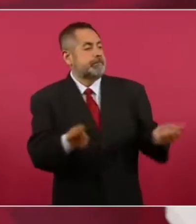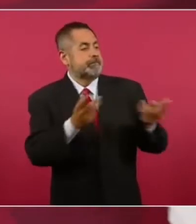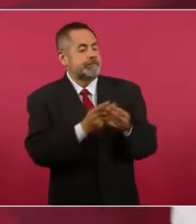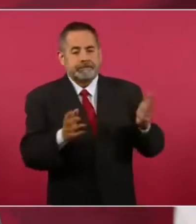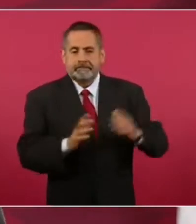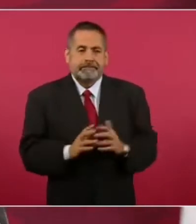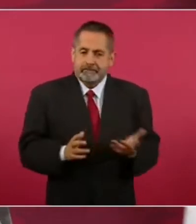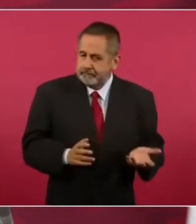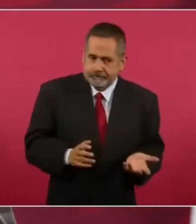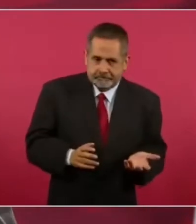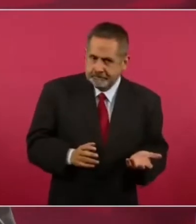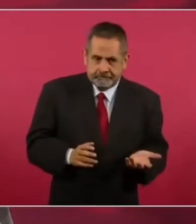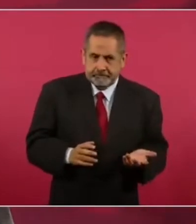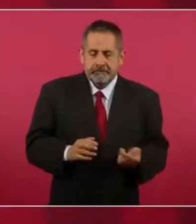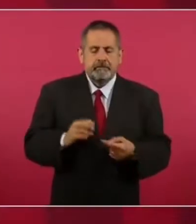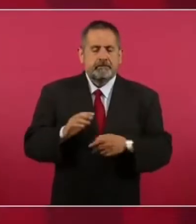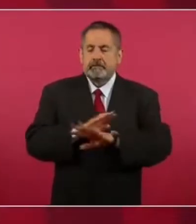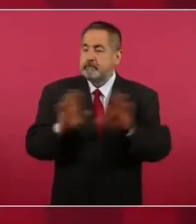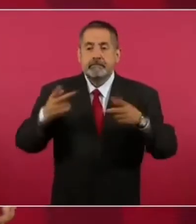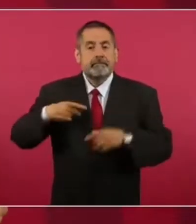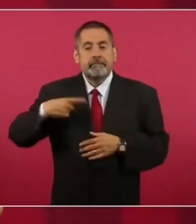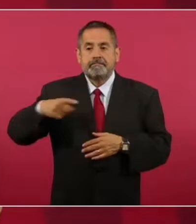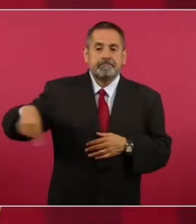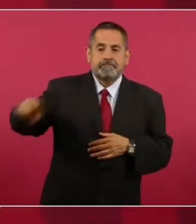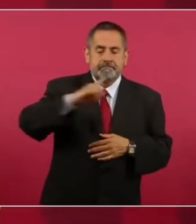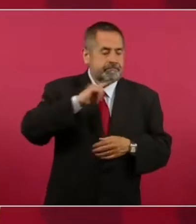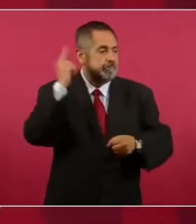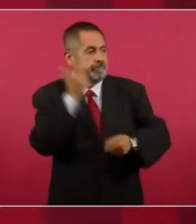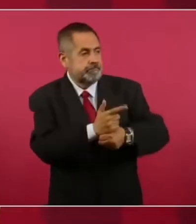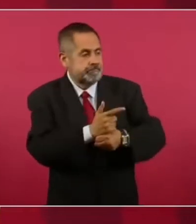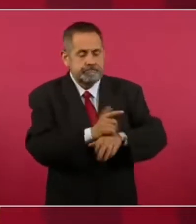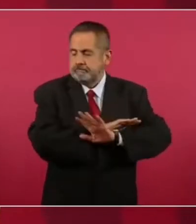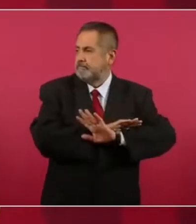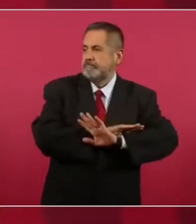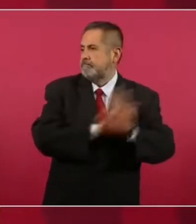hasta que la gente se dio cuenta